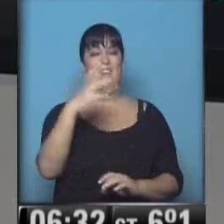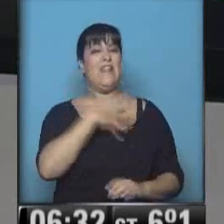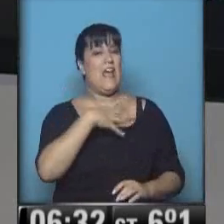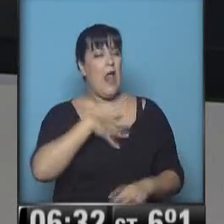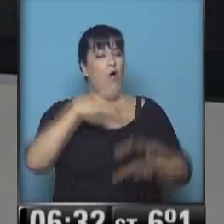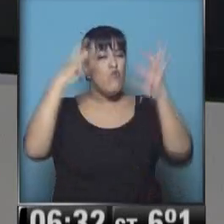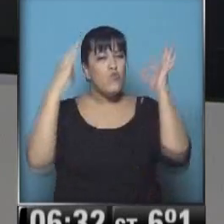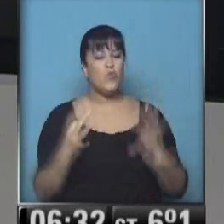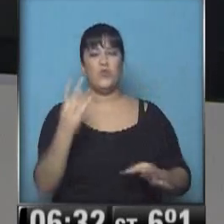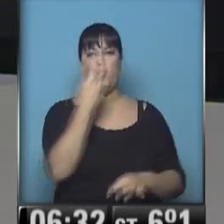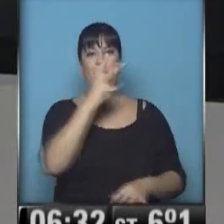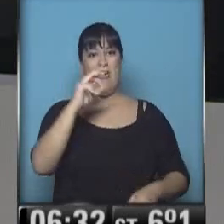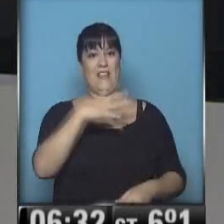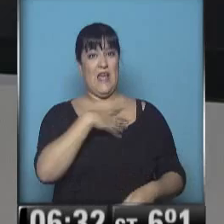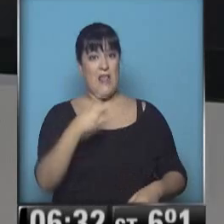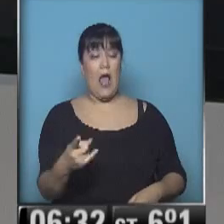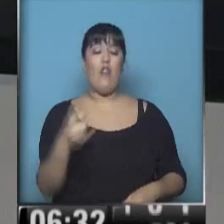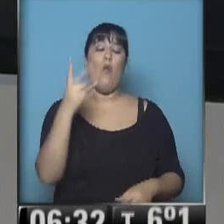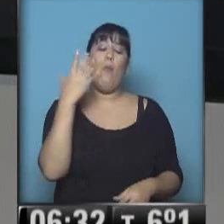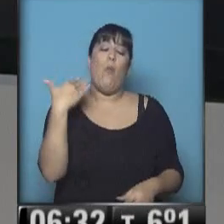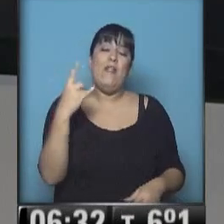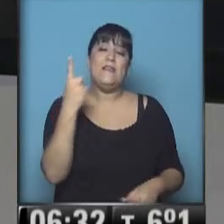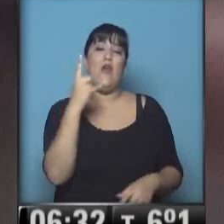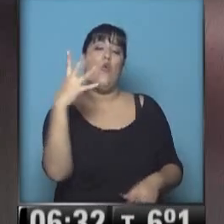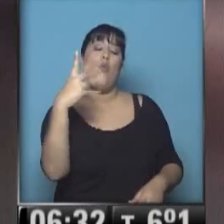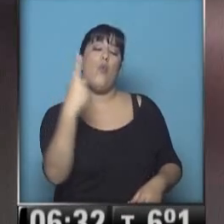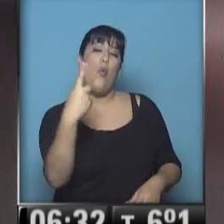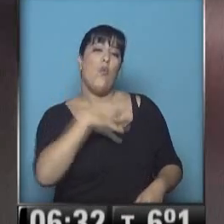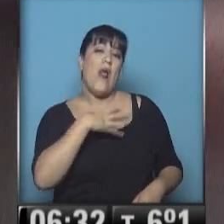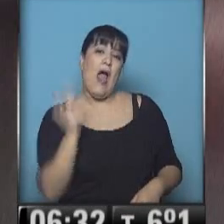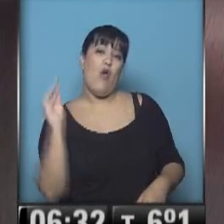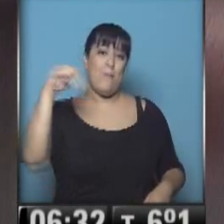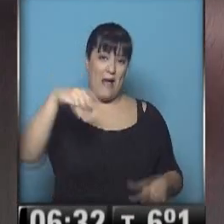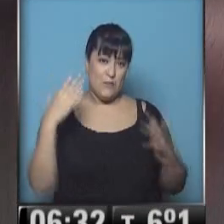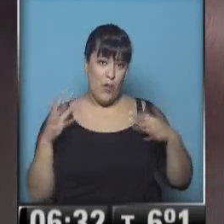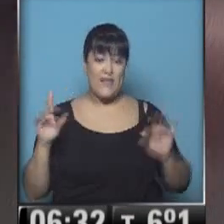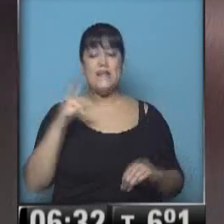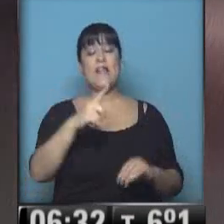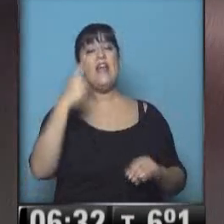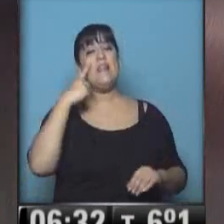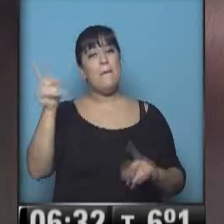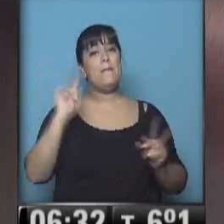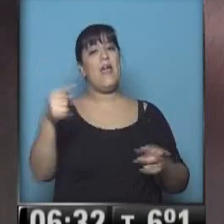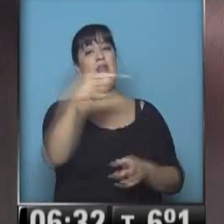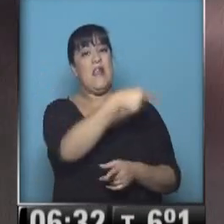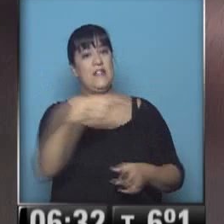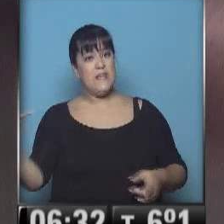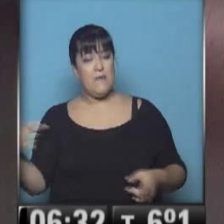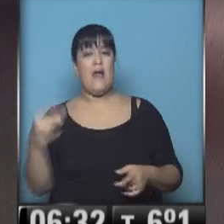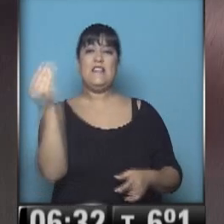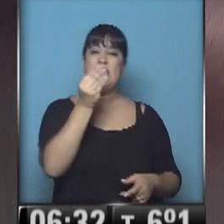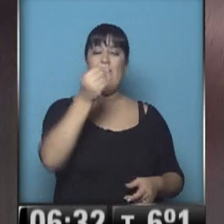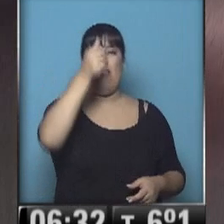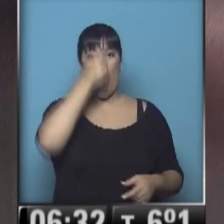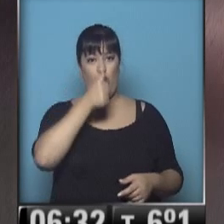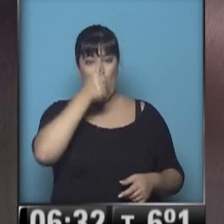redonditos, redonditos. Bueno, por ahí uno más, claro que sí. Sí, el extendido también. Ya le decía,